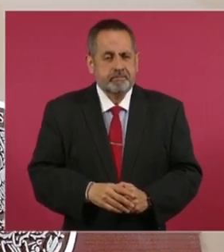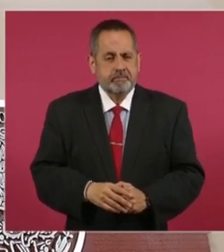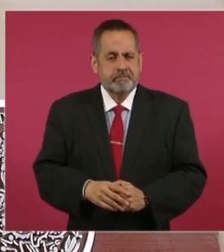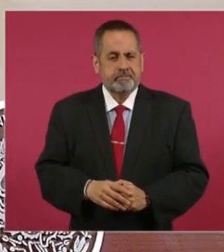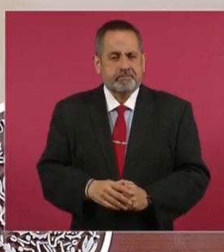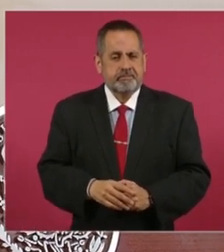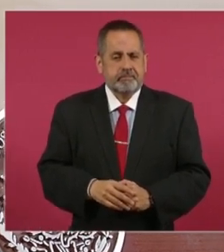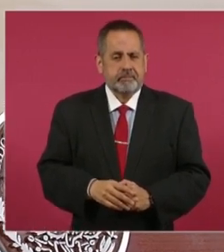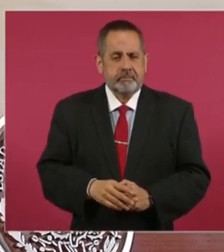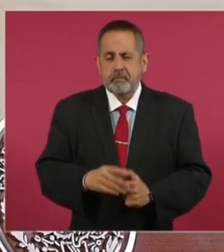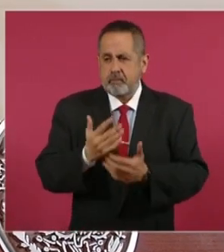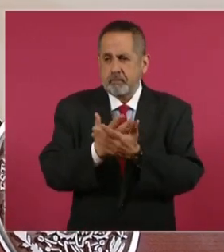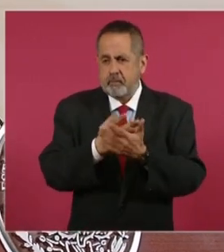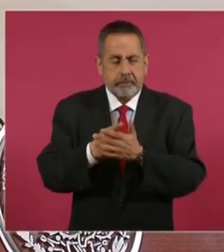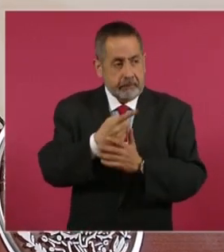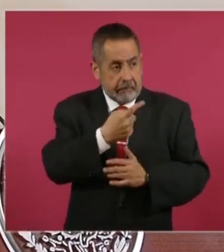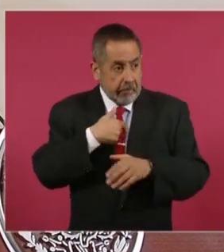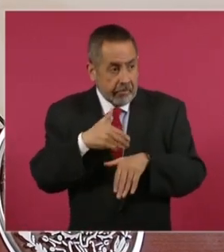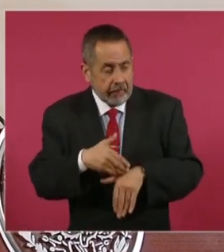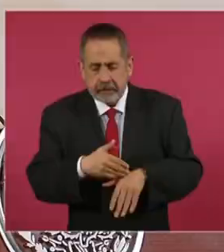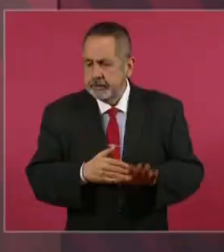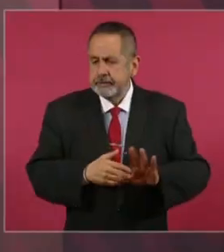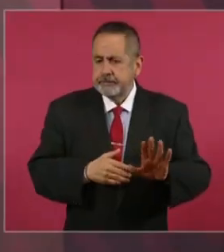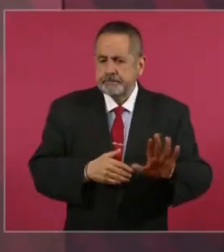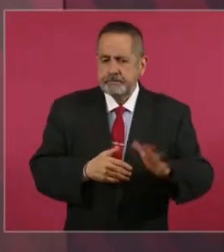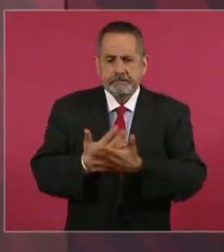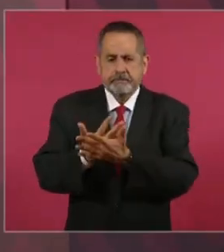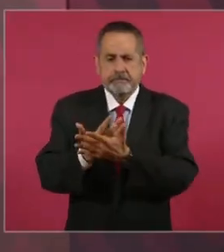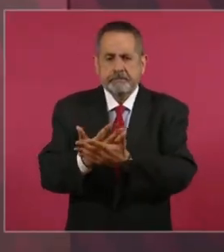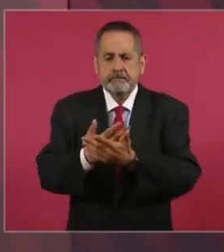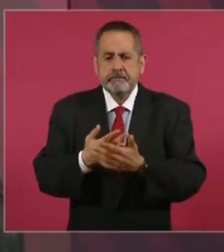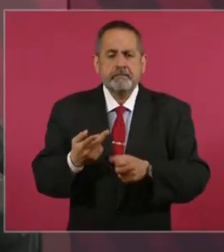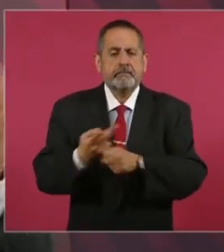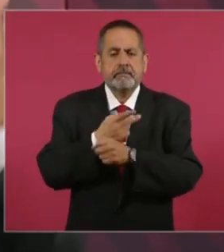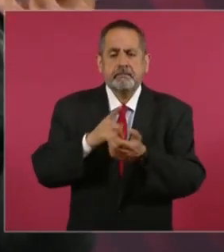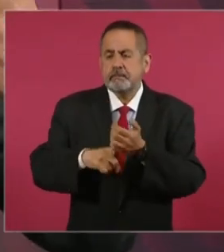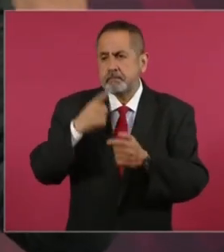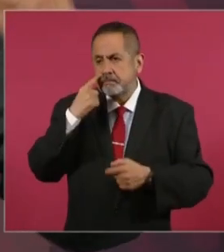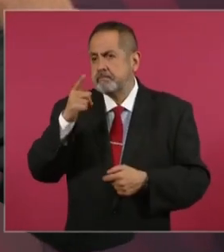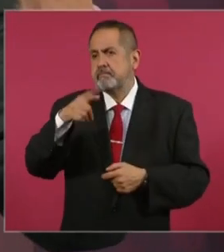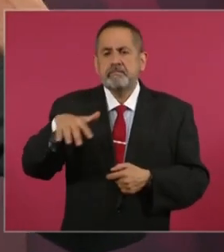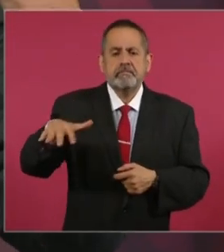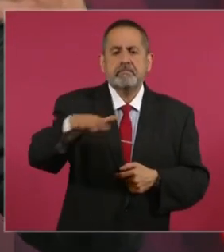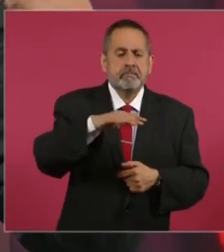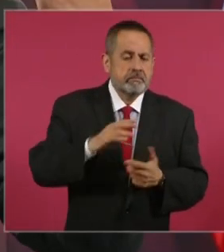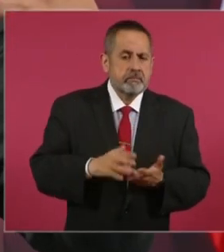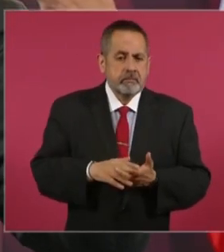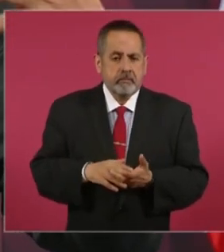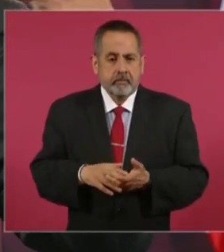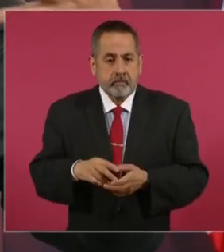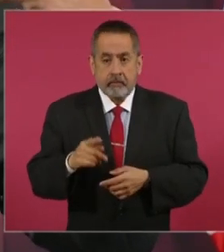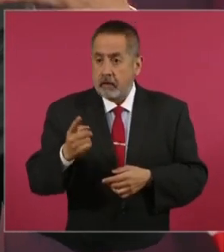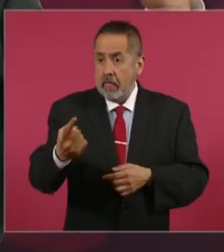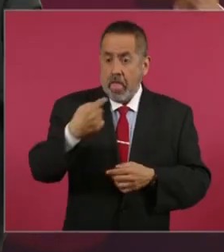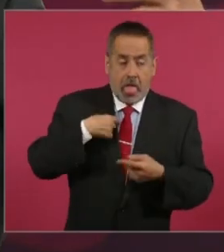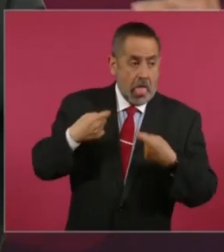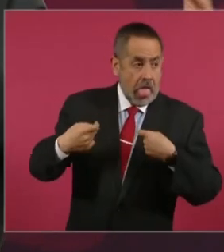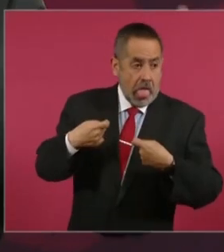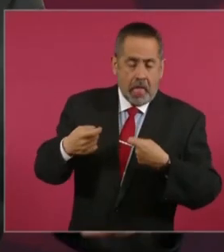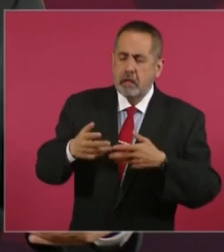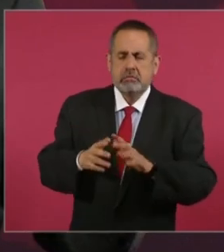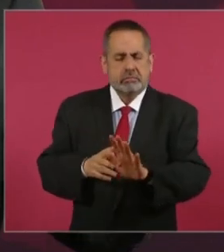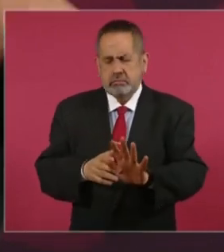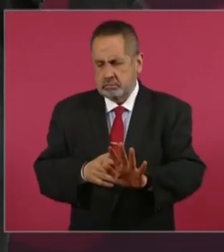aconsejaba, a la revocación del mandato porque me van a manipular a la gente